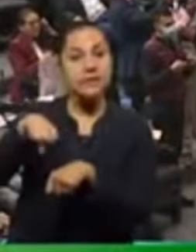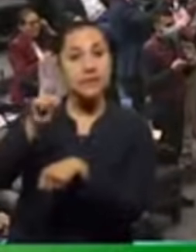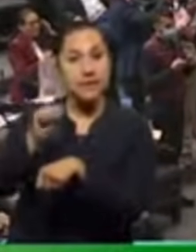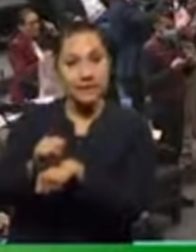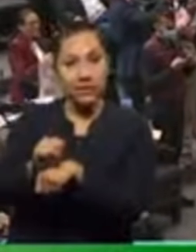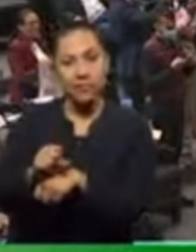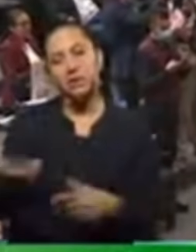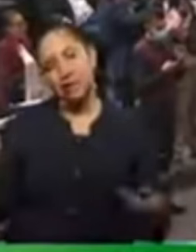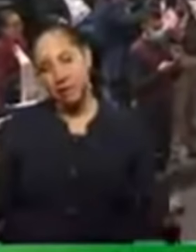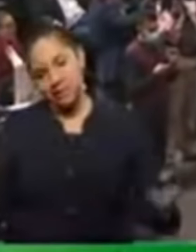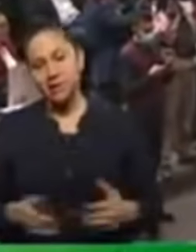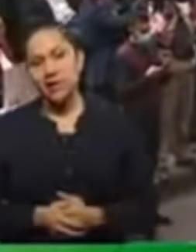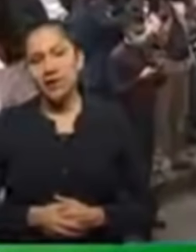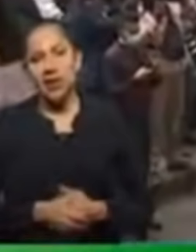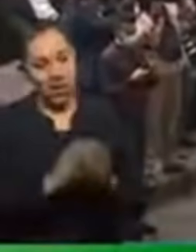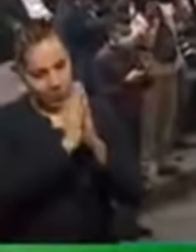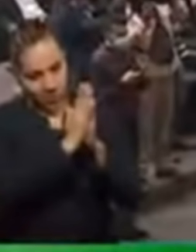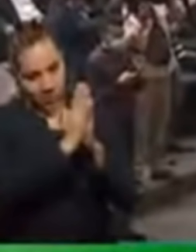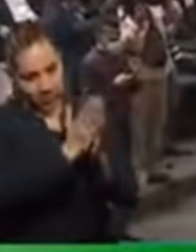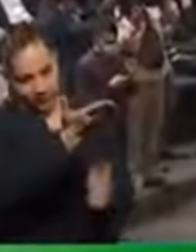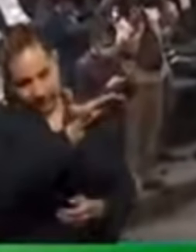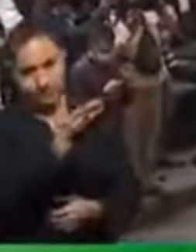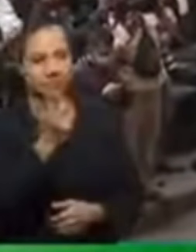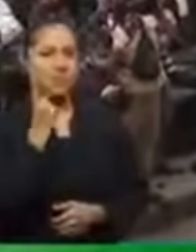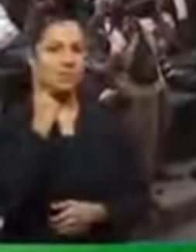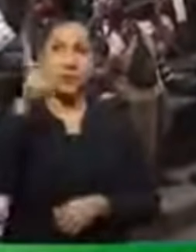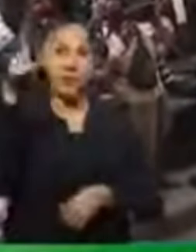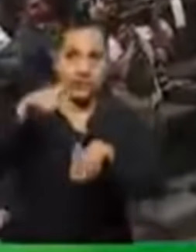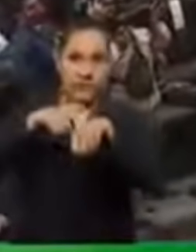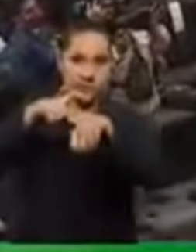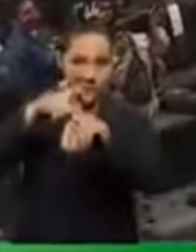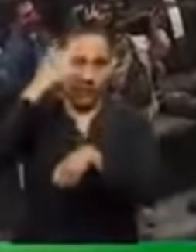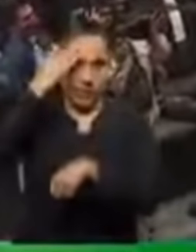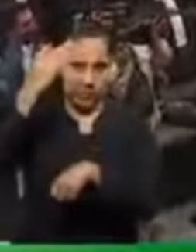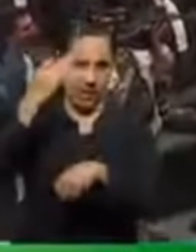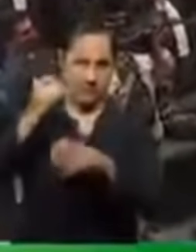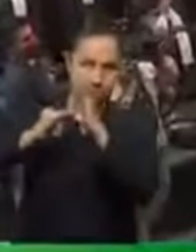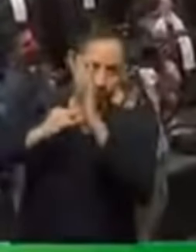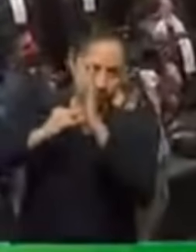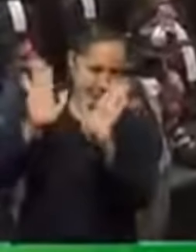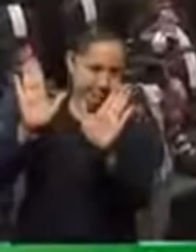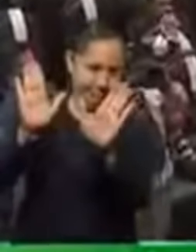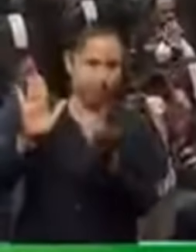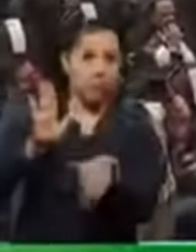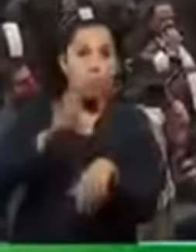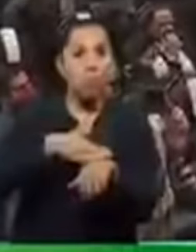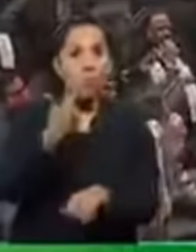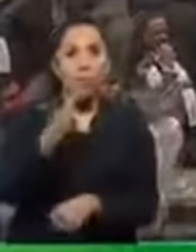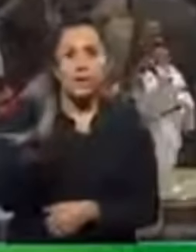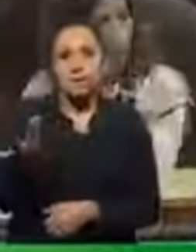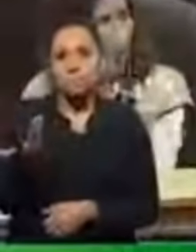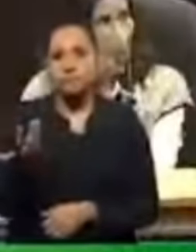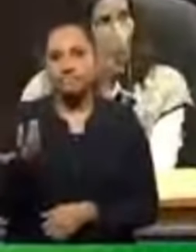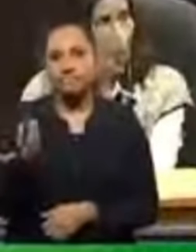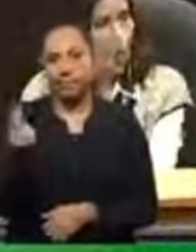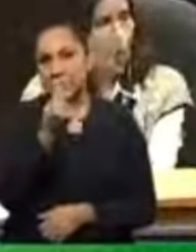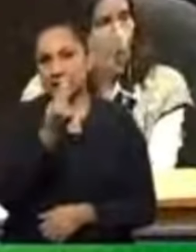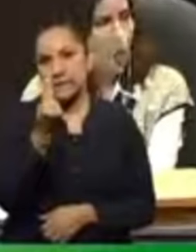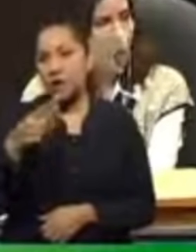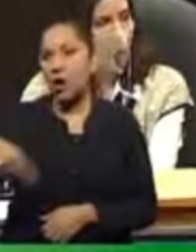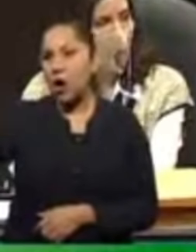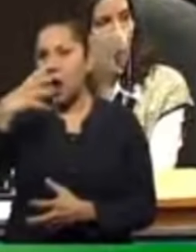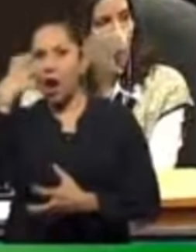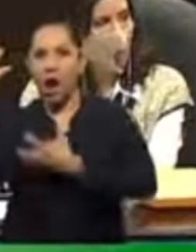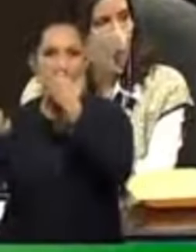Pido otra vez que detenga el reloj, diputado presidente. Permítame, diputado. Permítame. Porque voy a el coro.